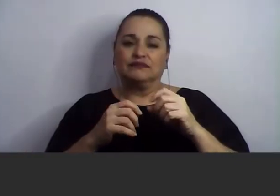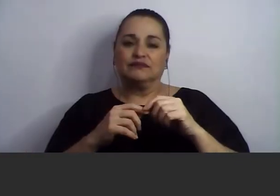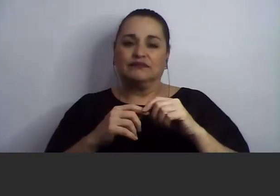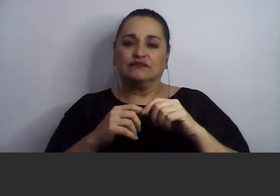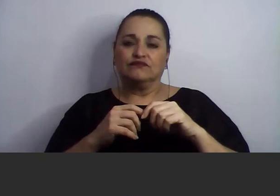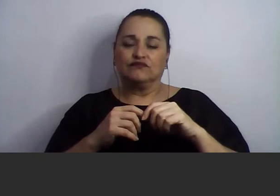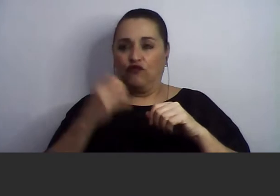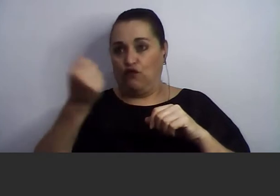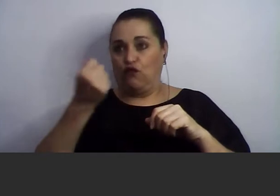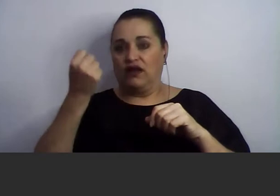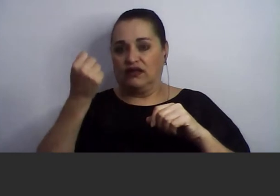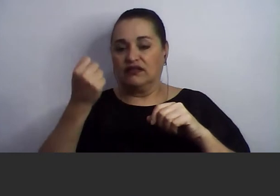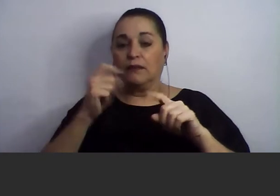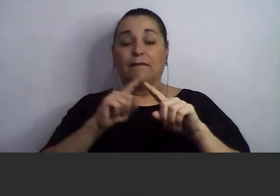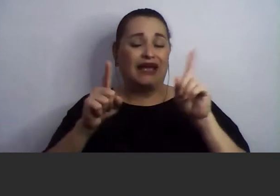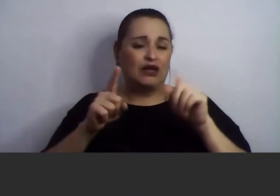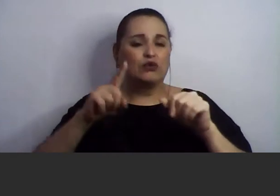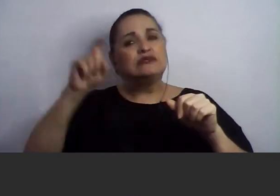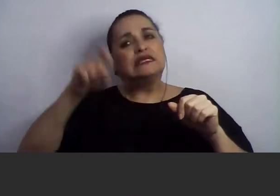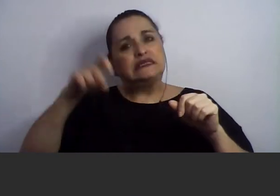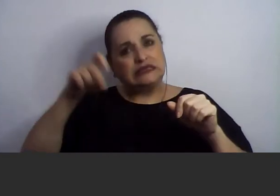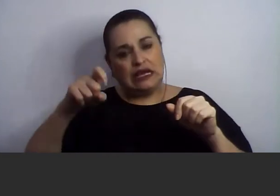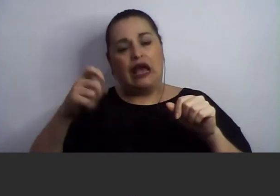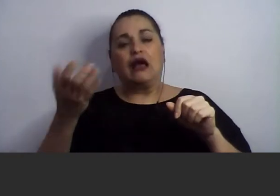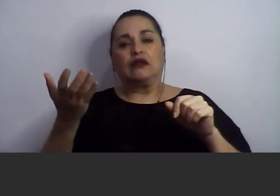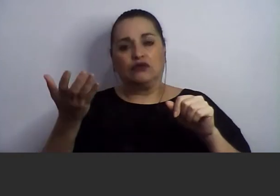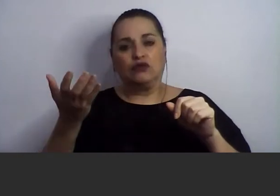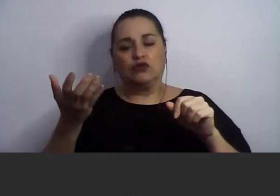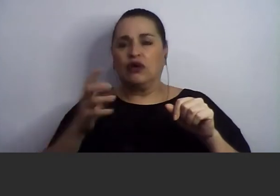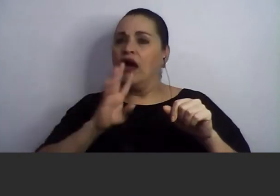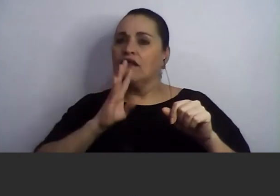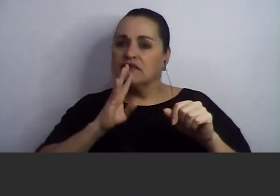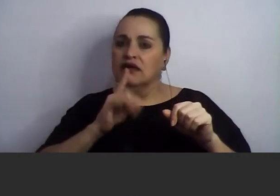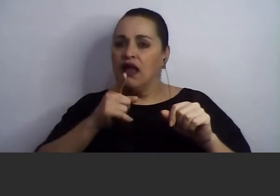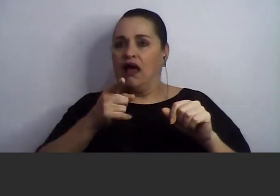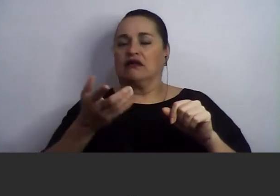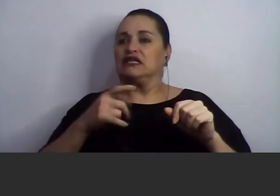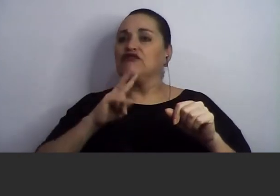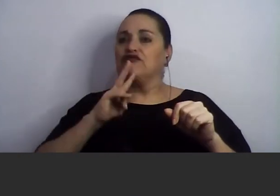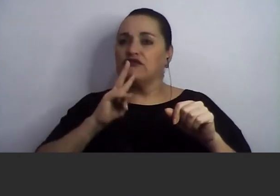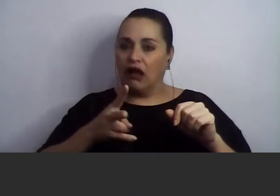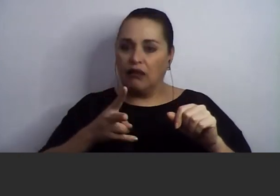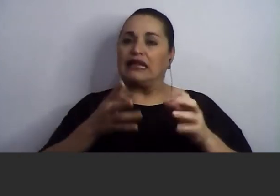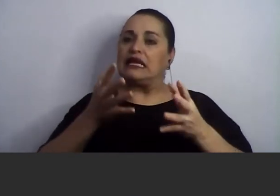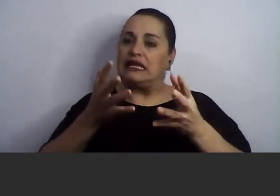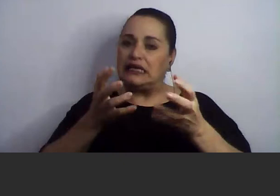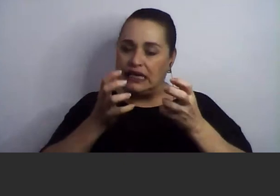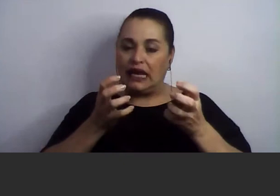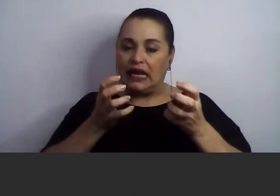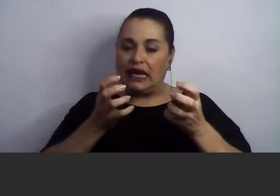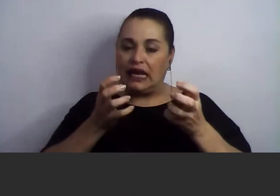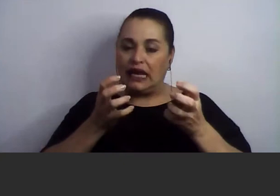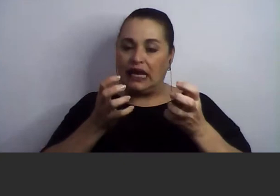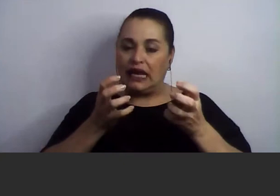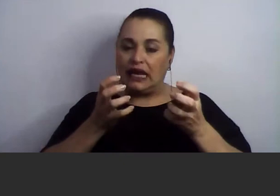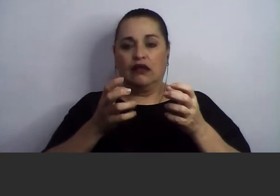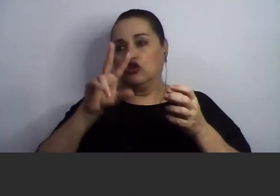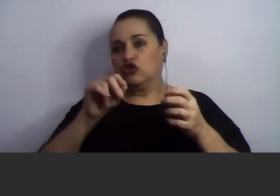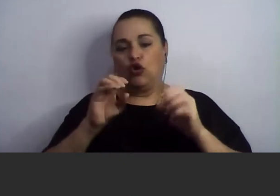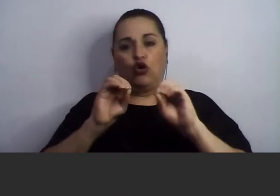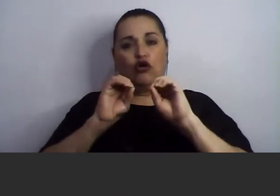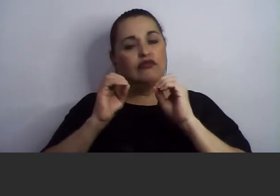fuerte pero es necesario abordarlo si realmente se quiere no dejar